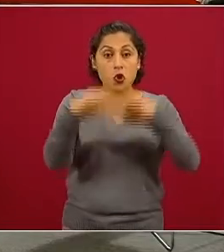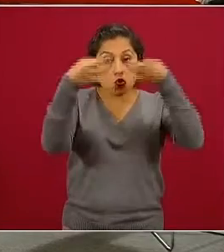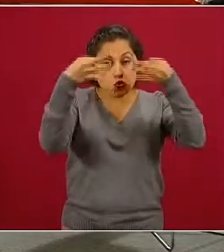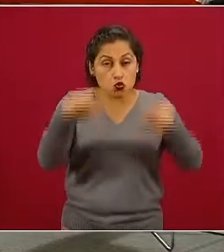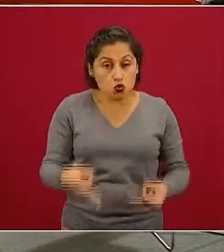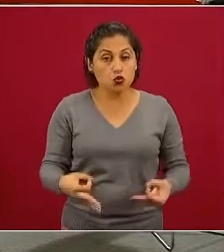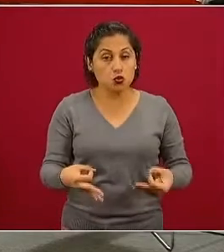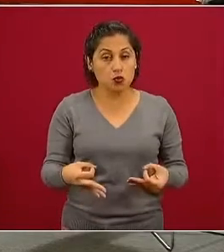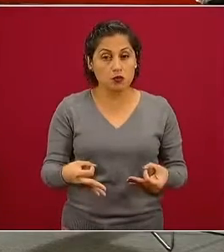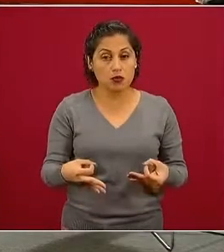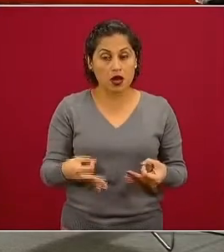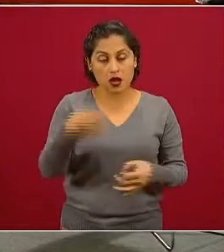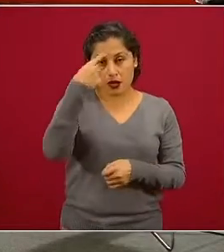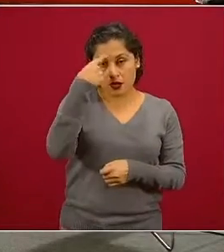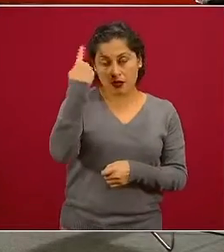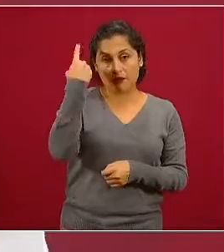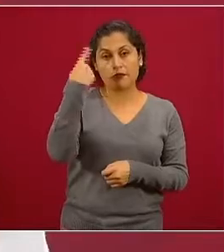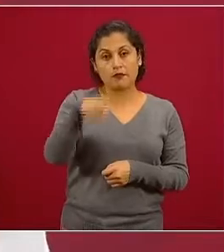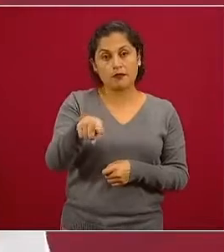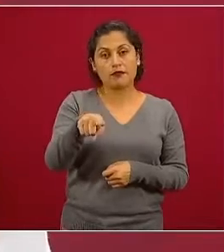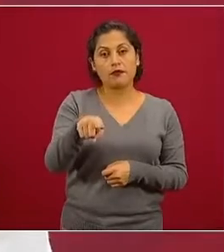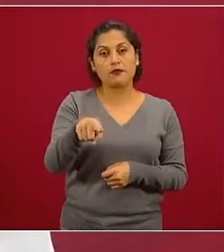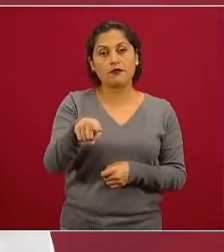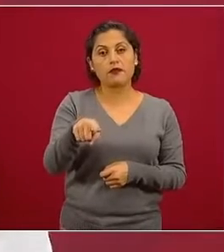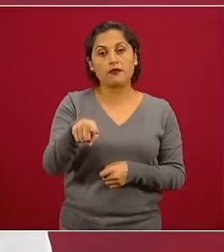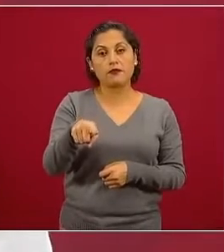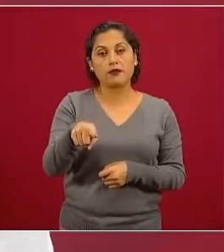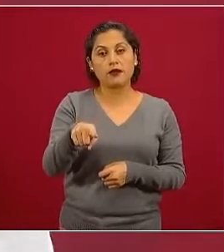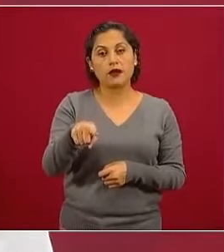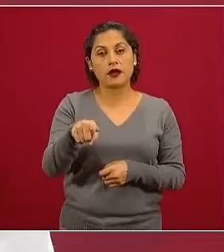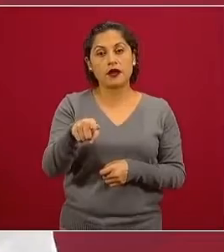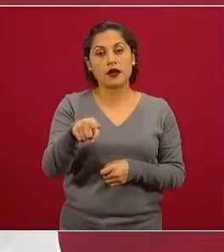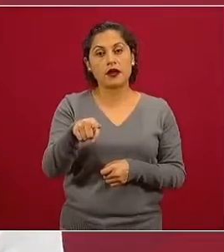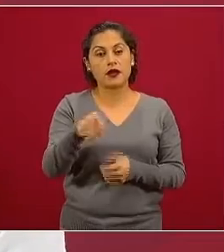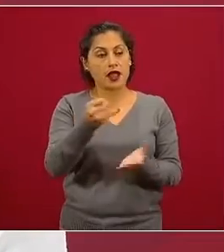de la política nacional de prevención de la obesidad.